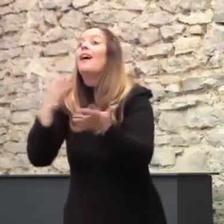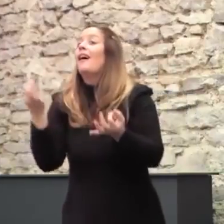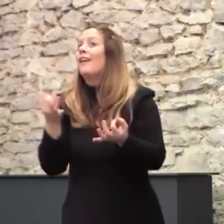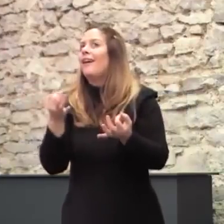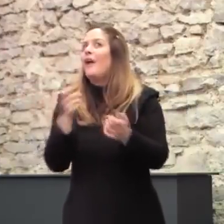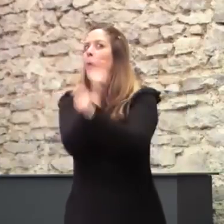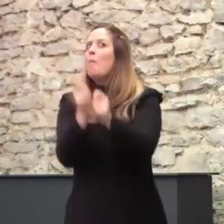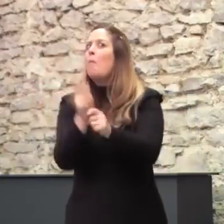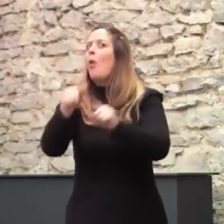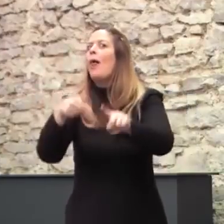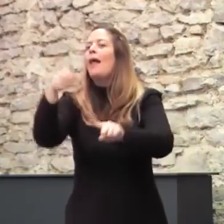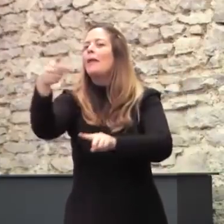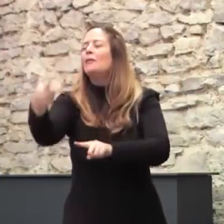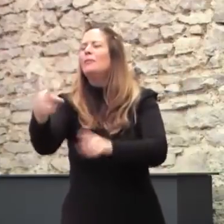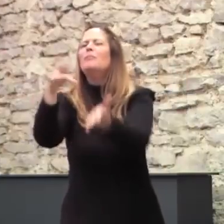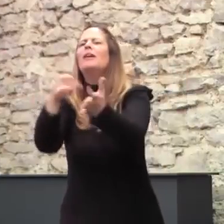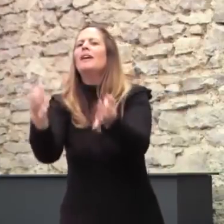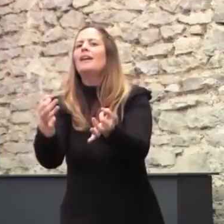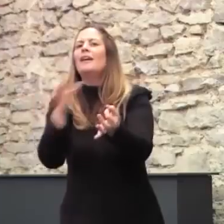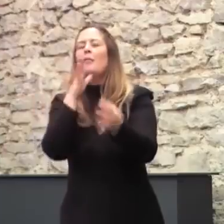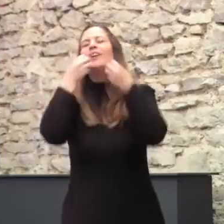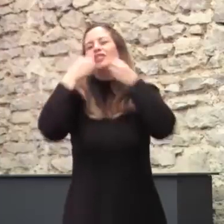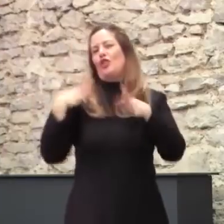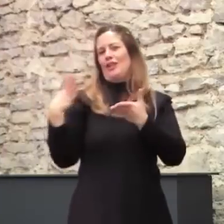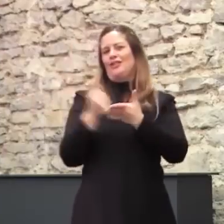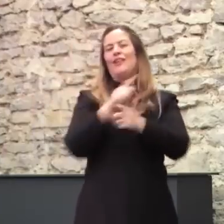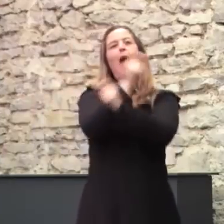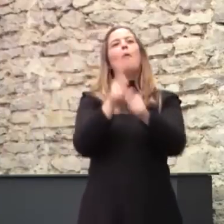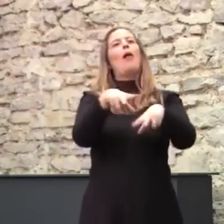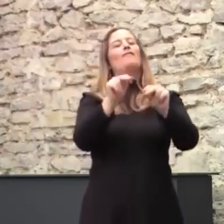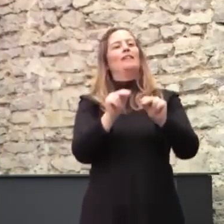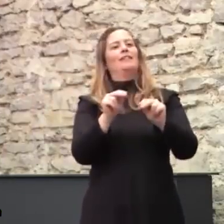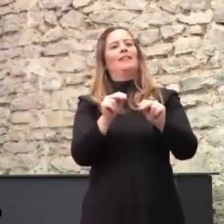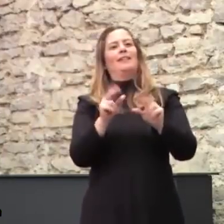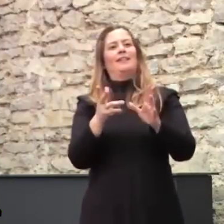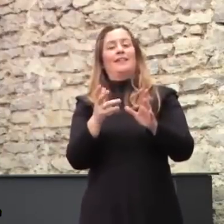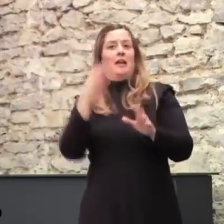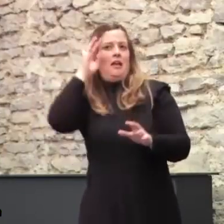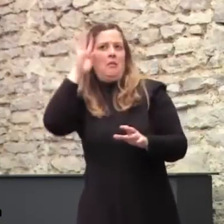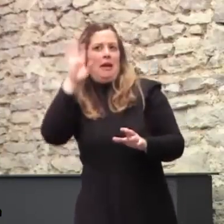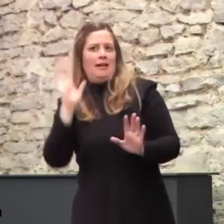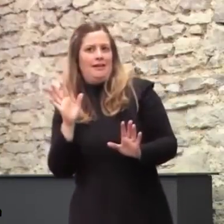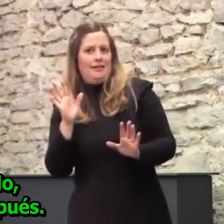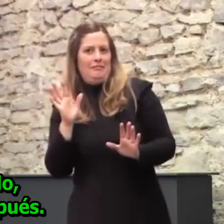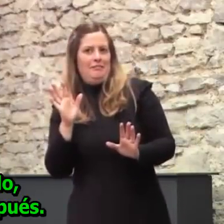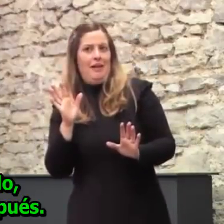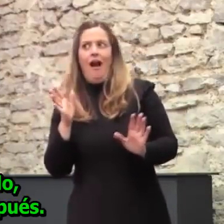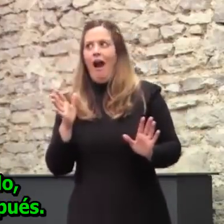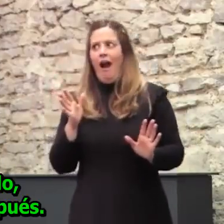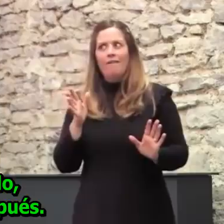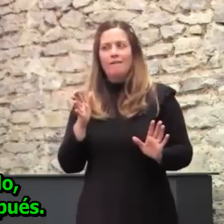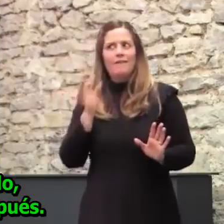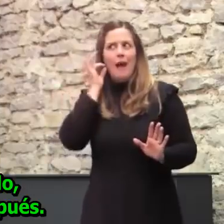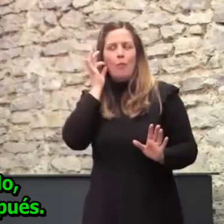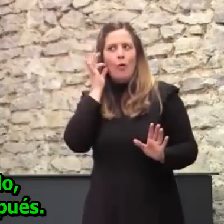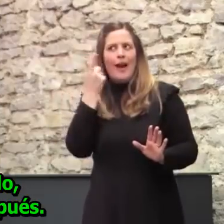boda? Todas las historias acaban con el día de la boda, que es el día más feliz en la vida de una mujer que por fin ha cazado un hombre, ¿no?